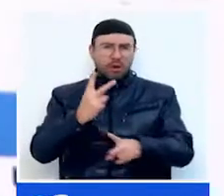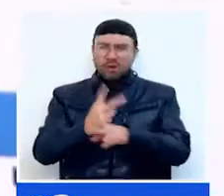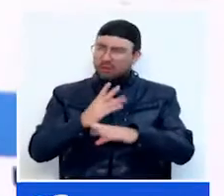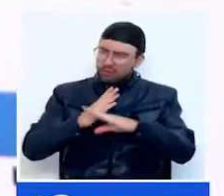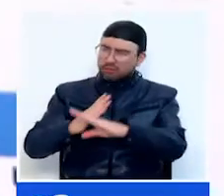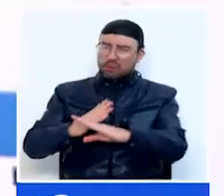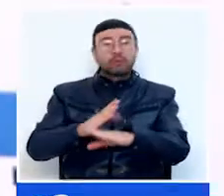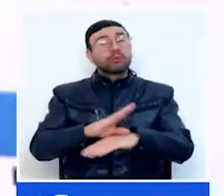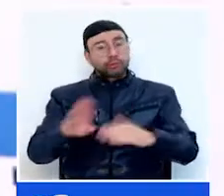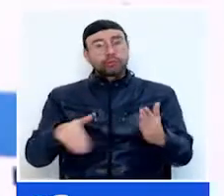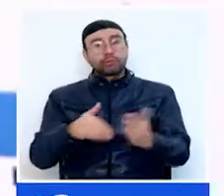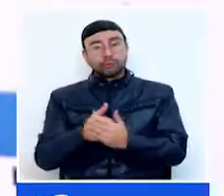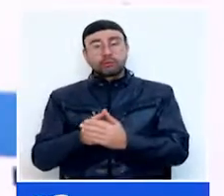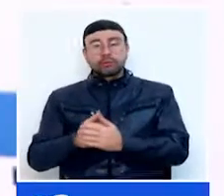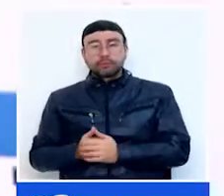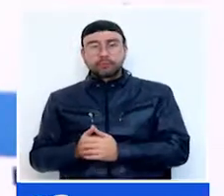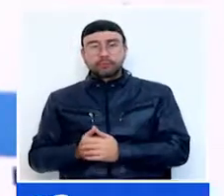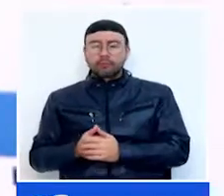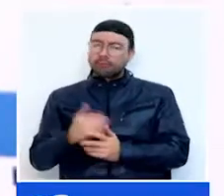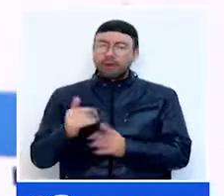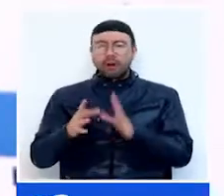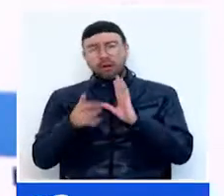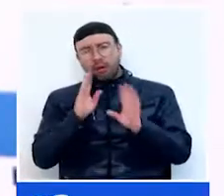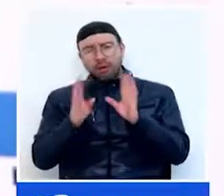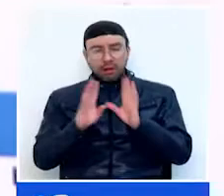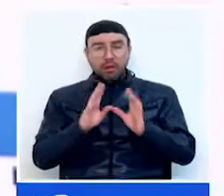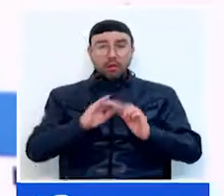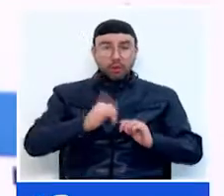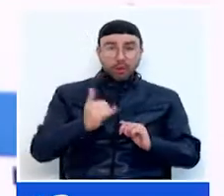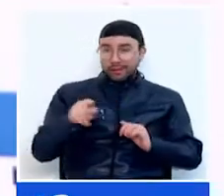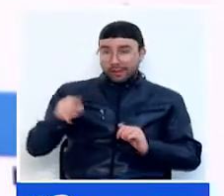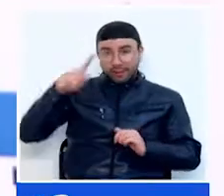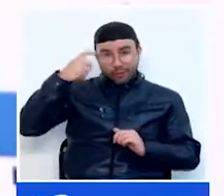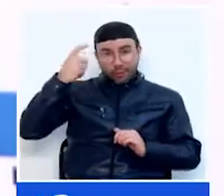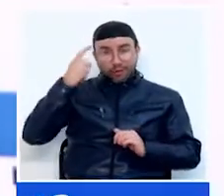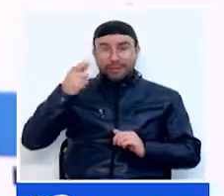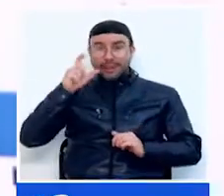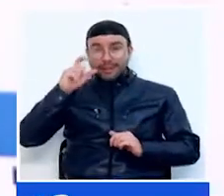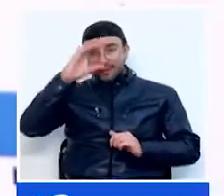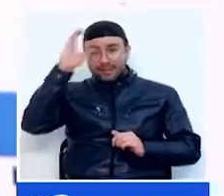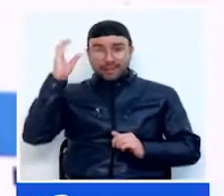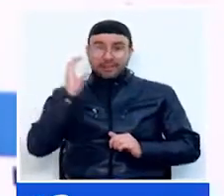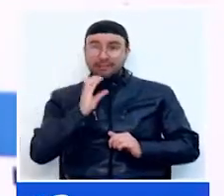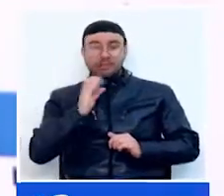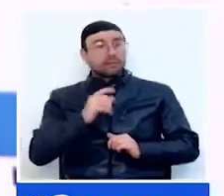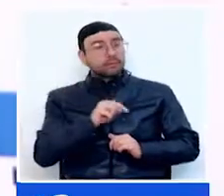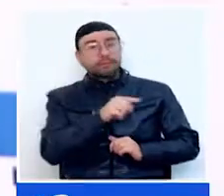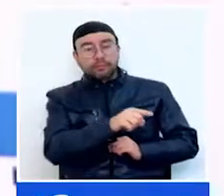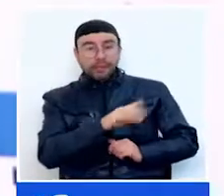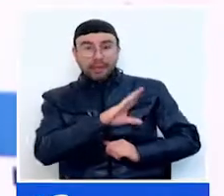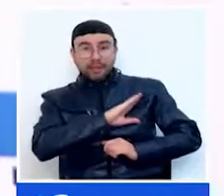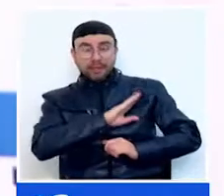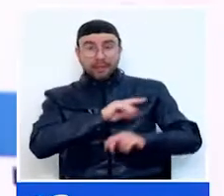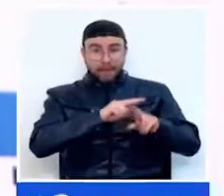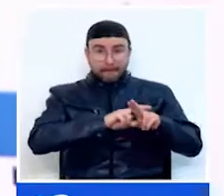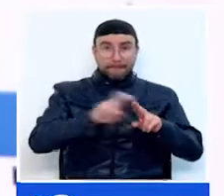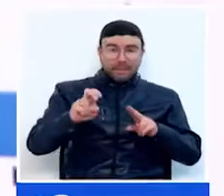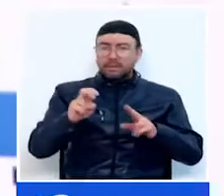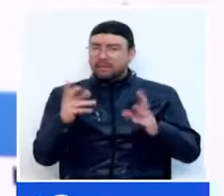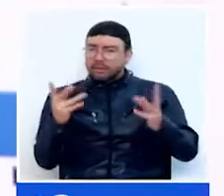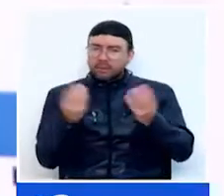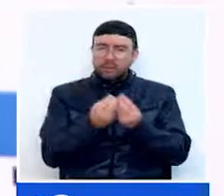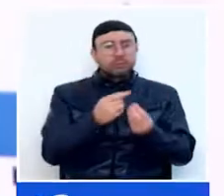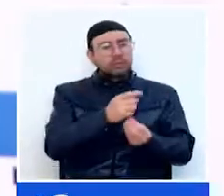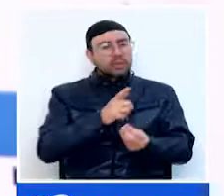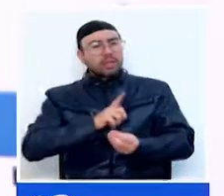todos. Después del diálogo que mantuvieron este jueves el gobernador de Caldas Luis Carlos Velázquez y el alcalde de Manizales Carlos Mario Marín Correa, líderes gremiales